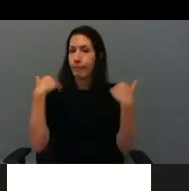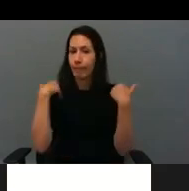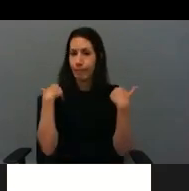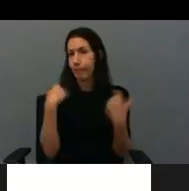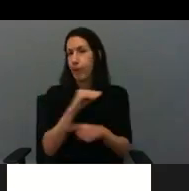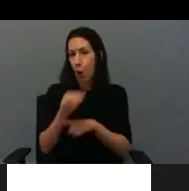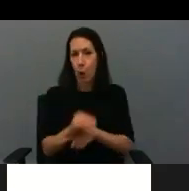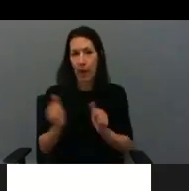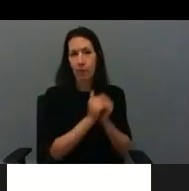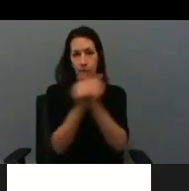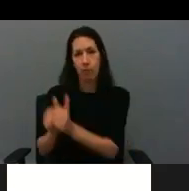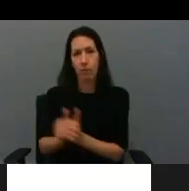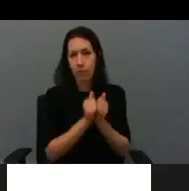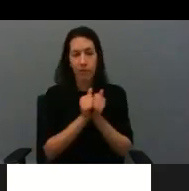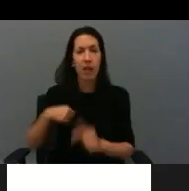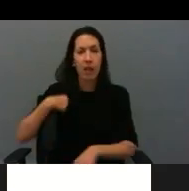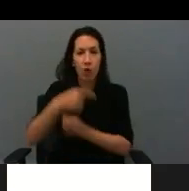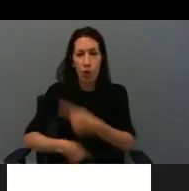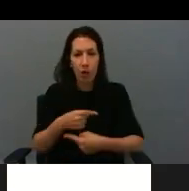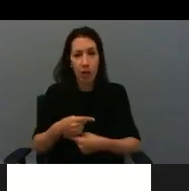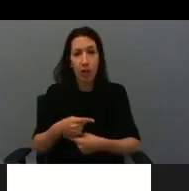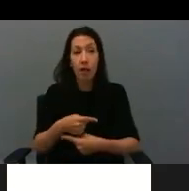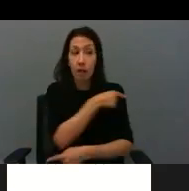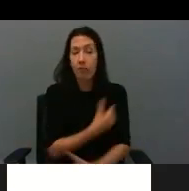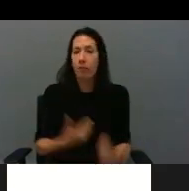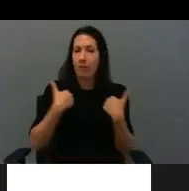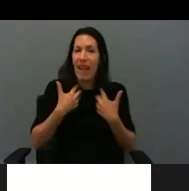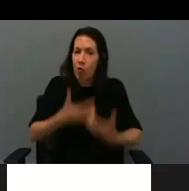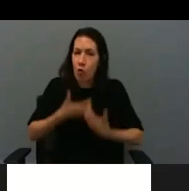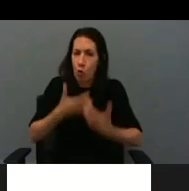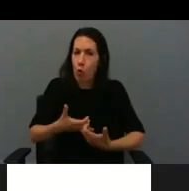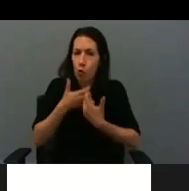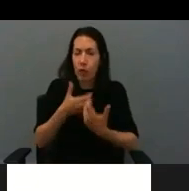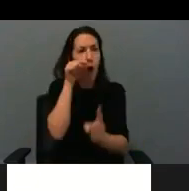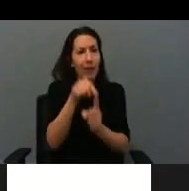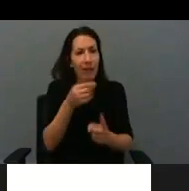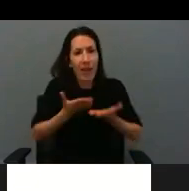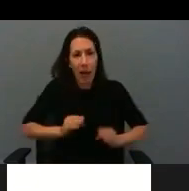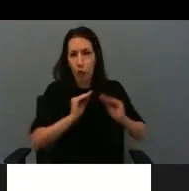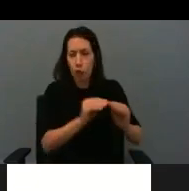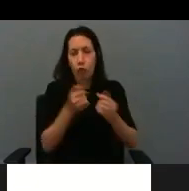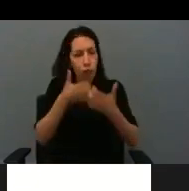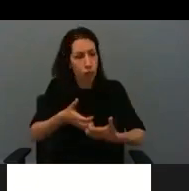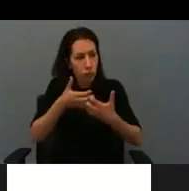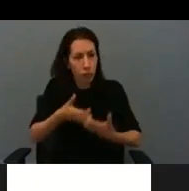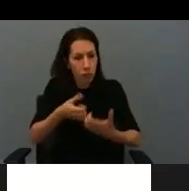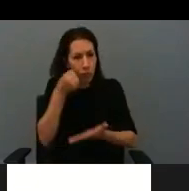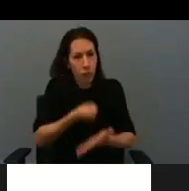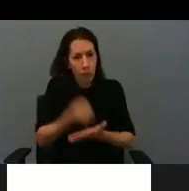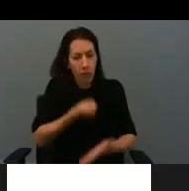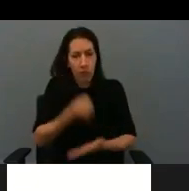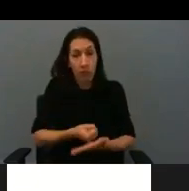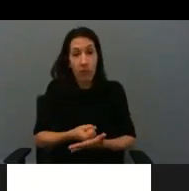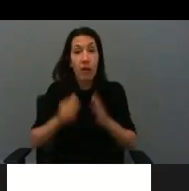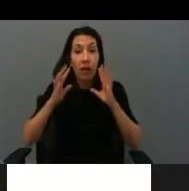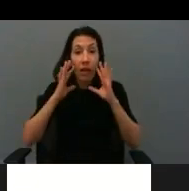días, la que ha luchado por ella, porque... Bueno, creo que aquí todas las familias